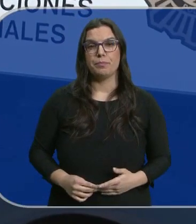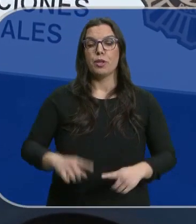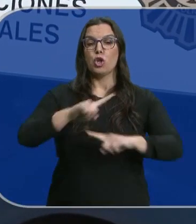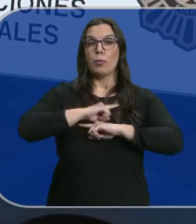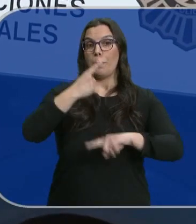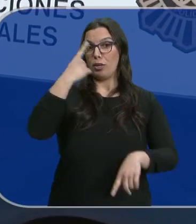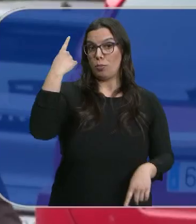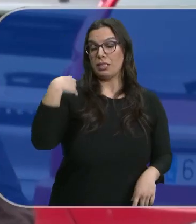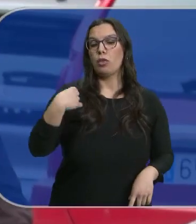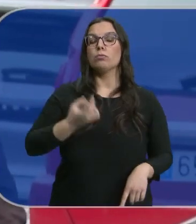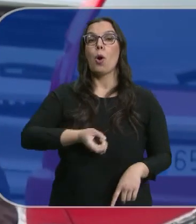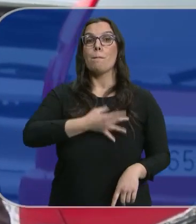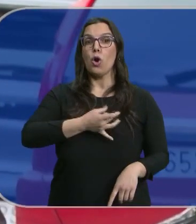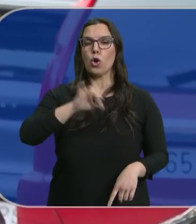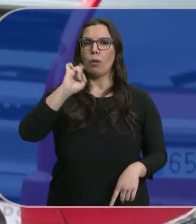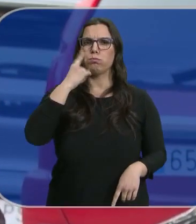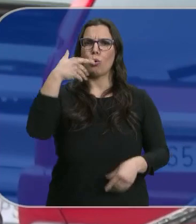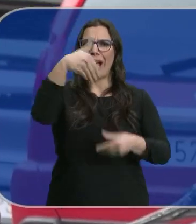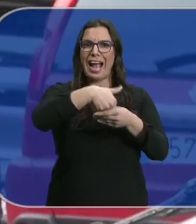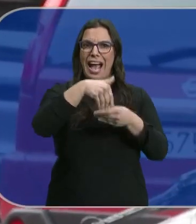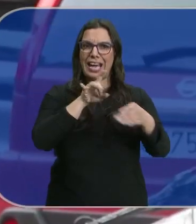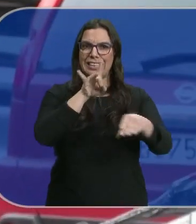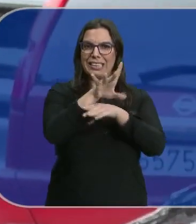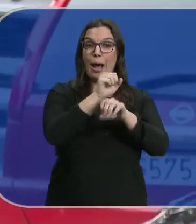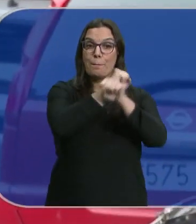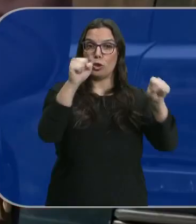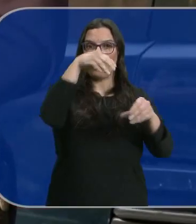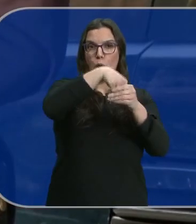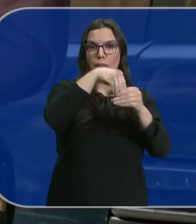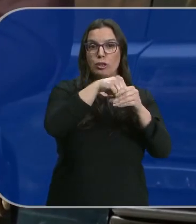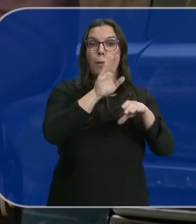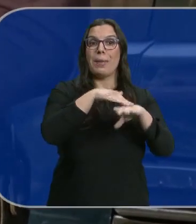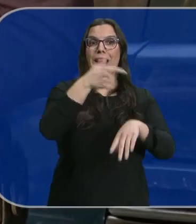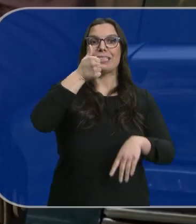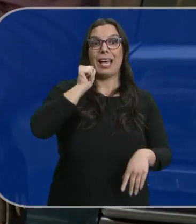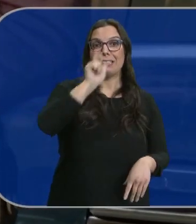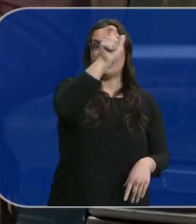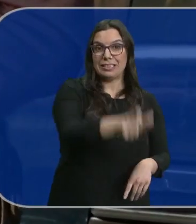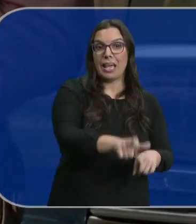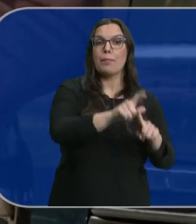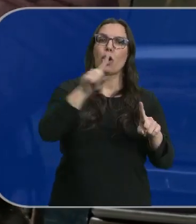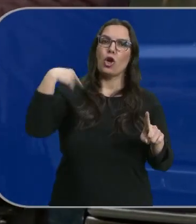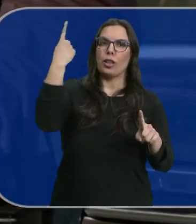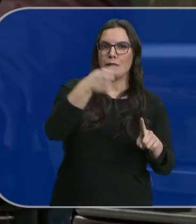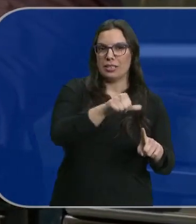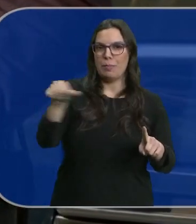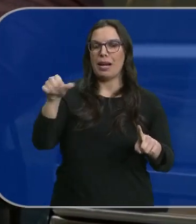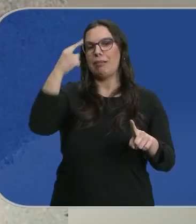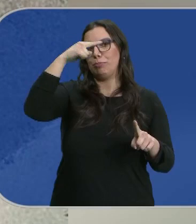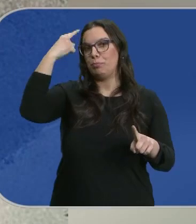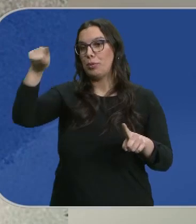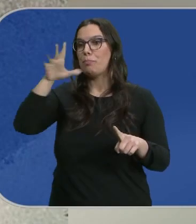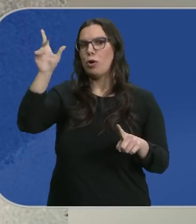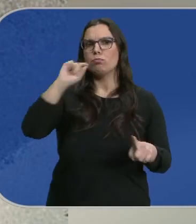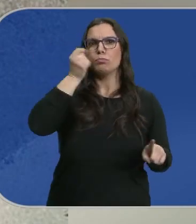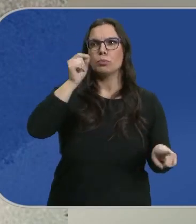Noviembre 2022. Moncloa detecta una carta explosiva dirigida a Pedro Sánchez, pero no se conoce hasta una semana después, cuando salen a la